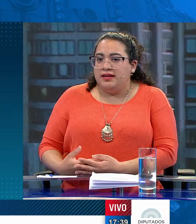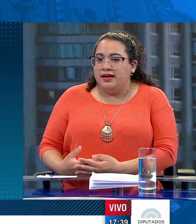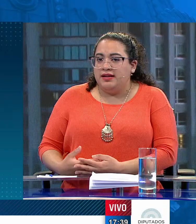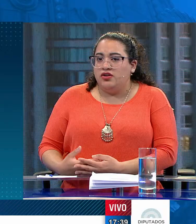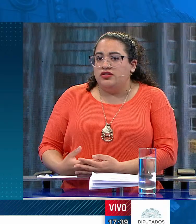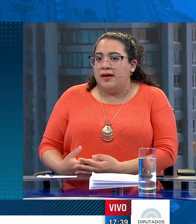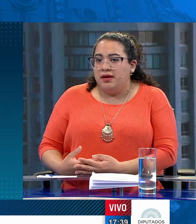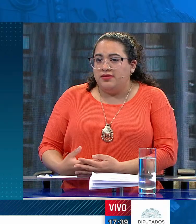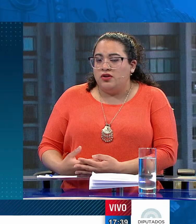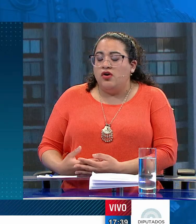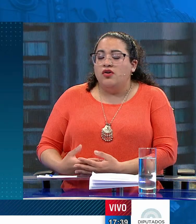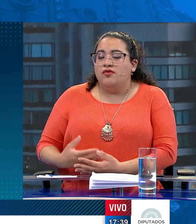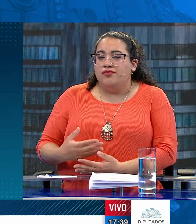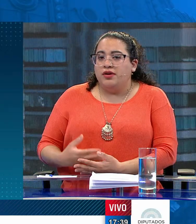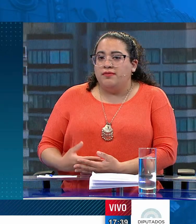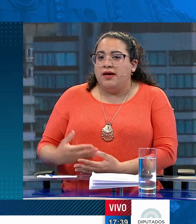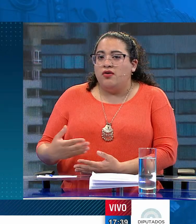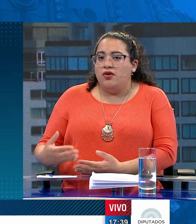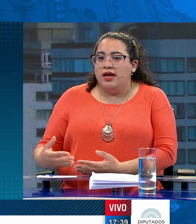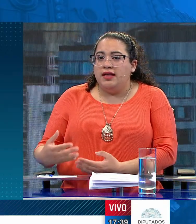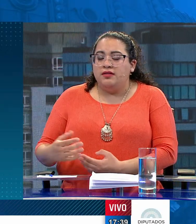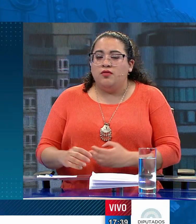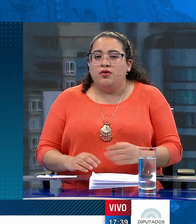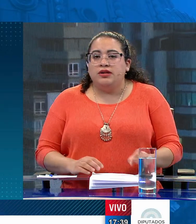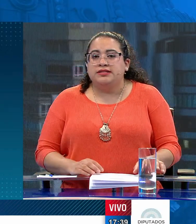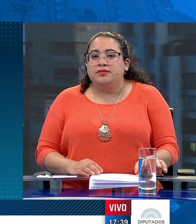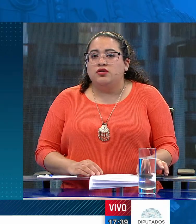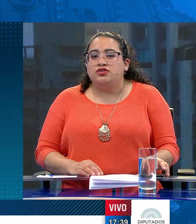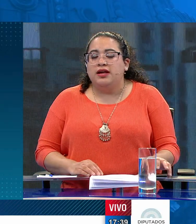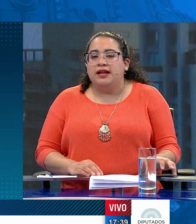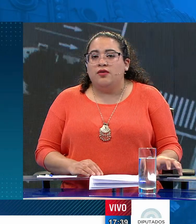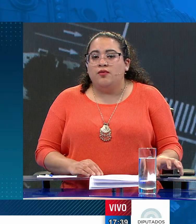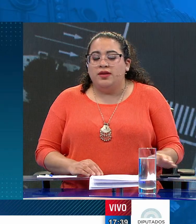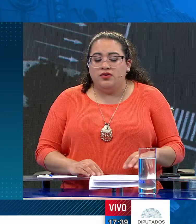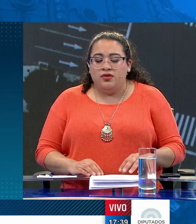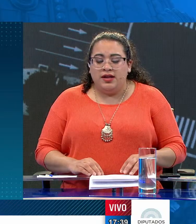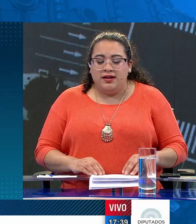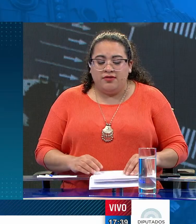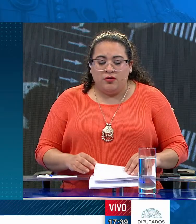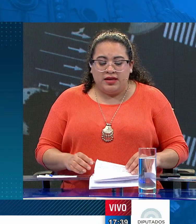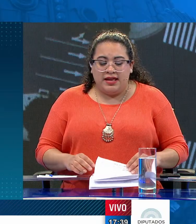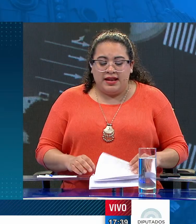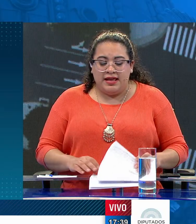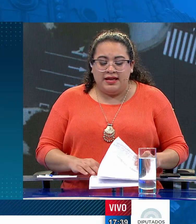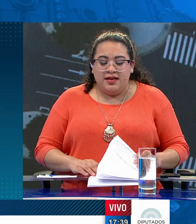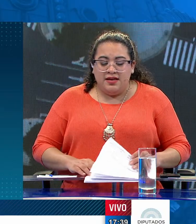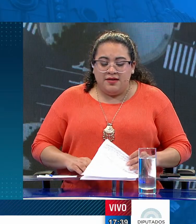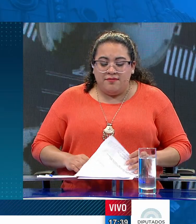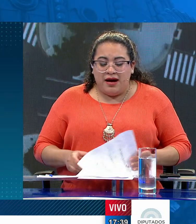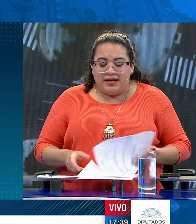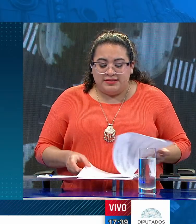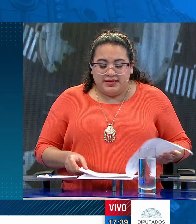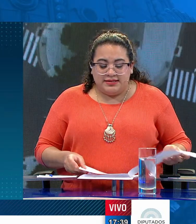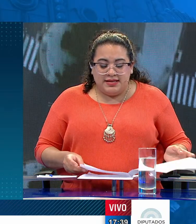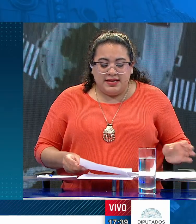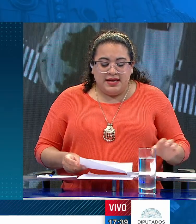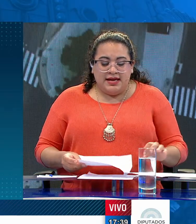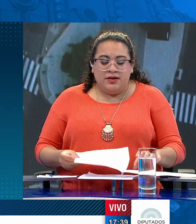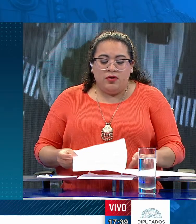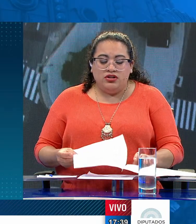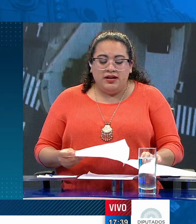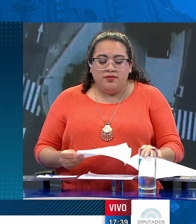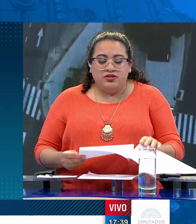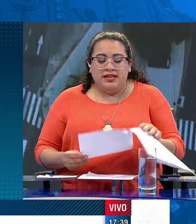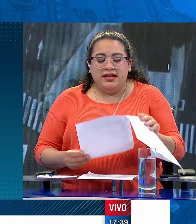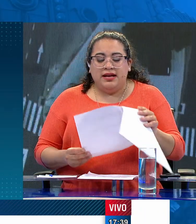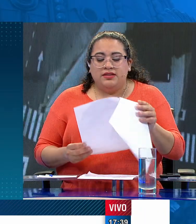Este decreto también, ¿no?, firmado en, como decimos, el argumento de la facultad de la ley bases.